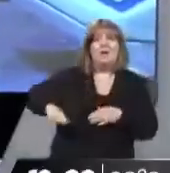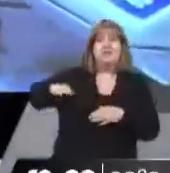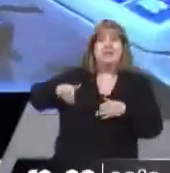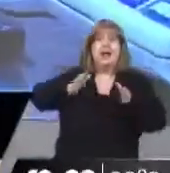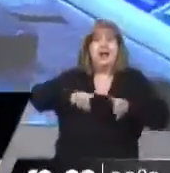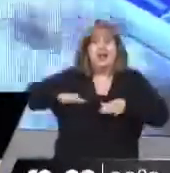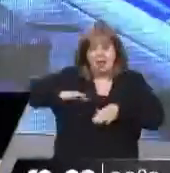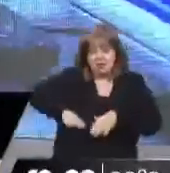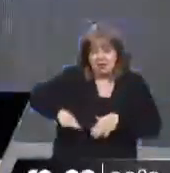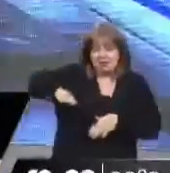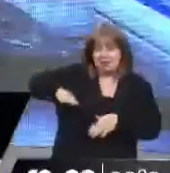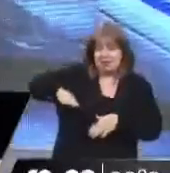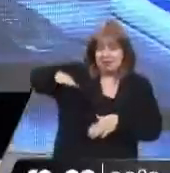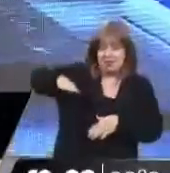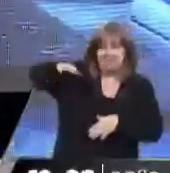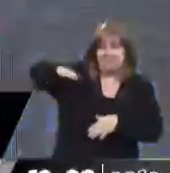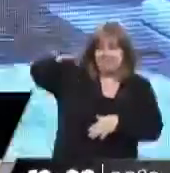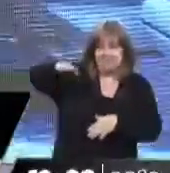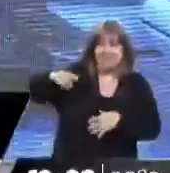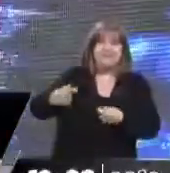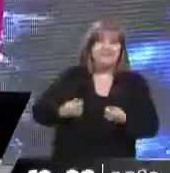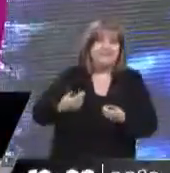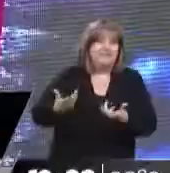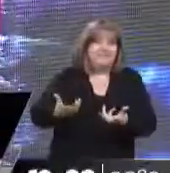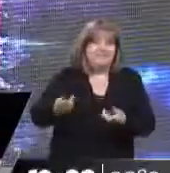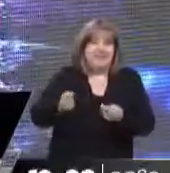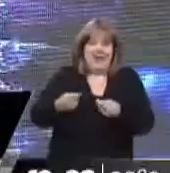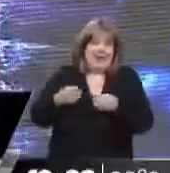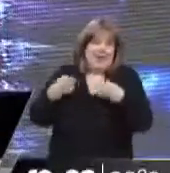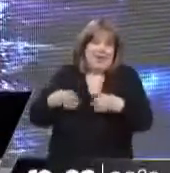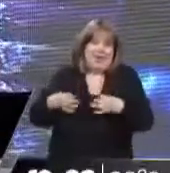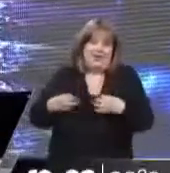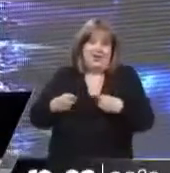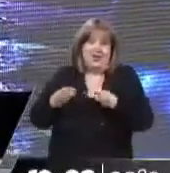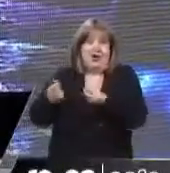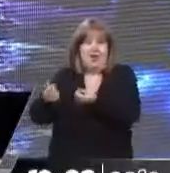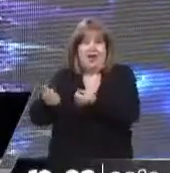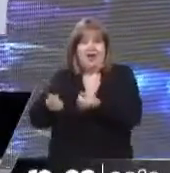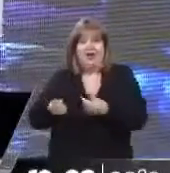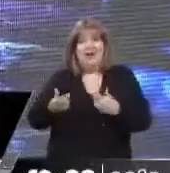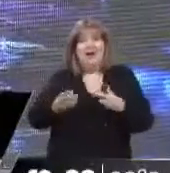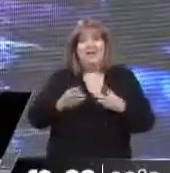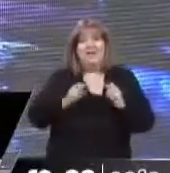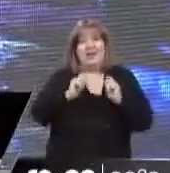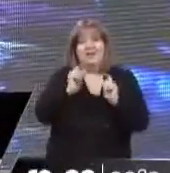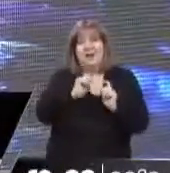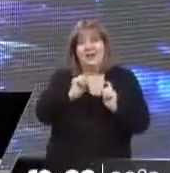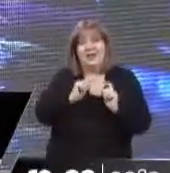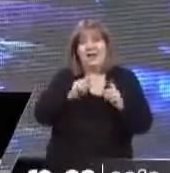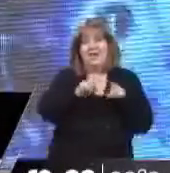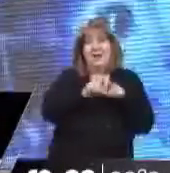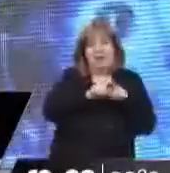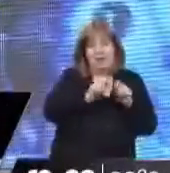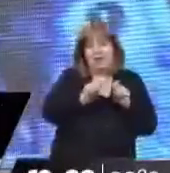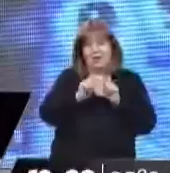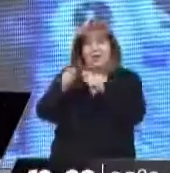quedan cortos, ¿no? Sí, o ya vienen... no me queda más hermanito para pasarle la ropa. Claro, empiezan a aparecer la ropa de los primos también. Pero bueno, siempre se compra y